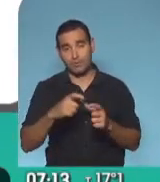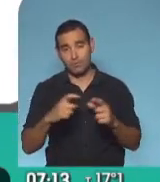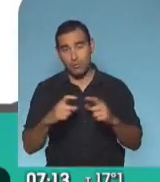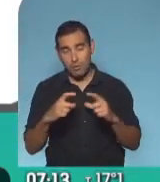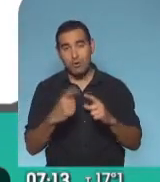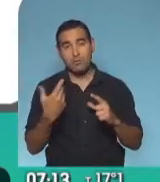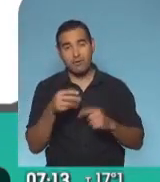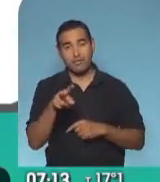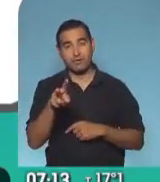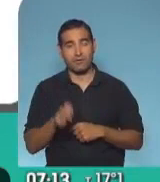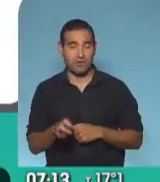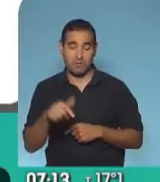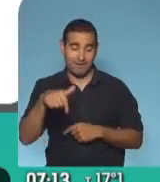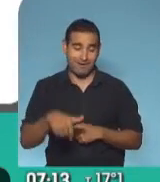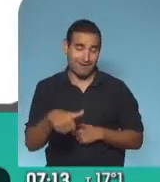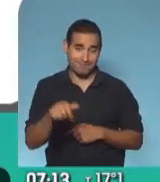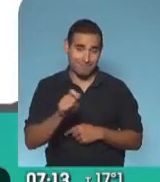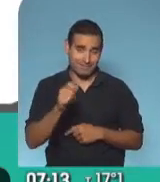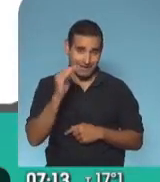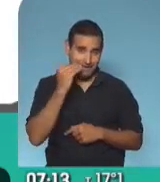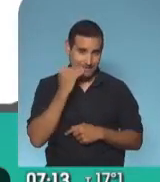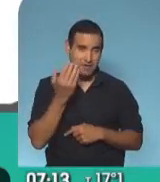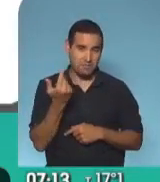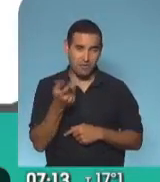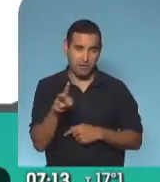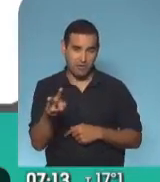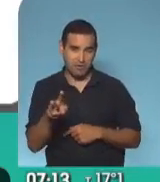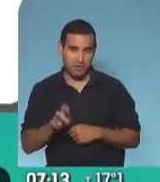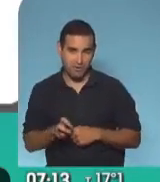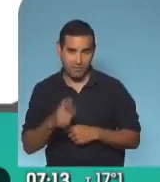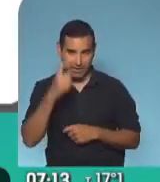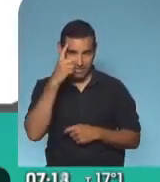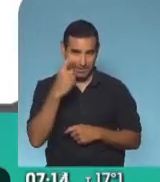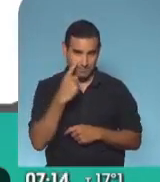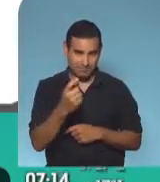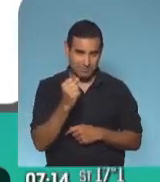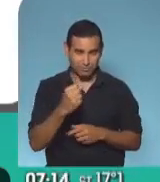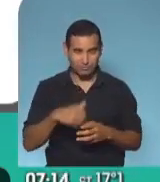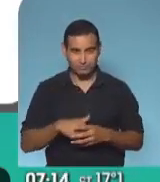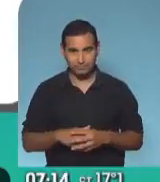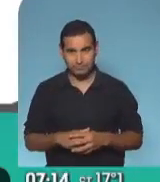percibir en el transcurso del mes de abril 10.000 pesos.